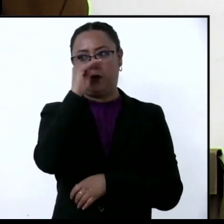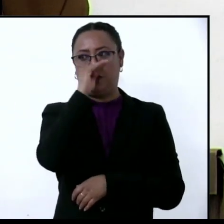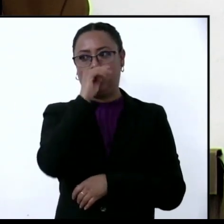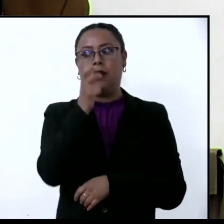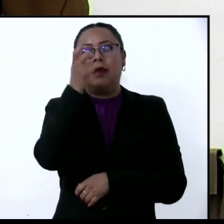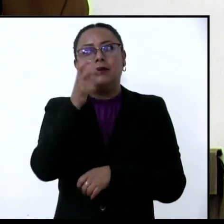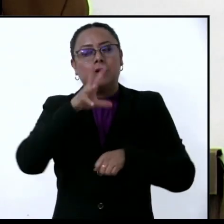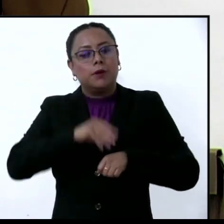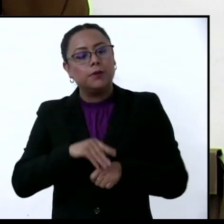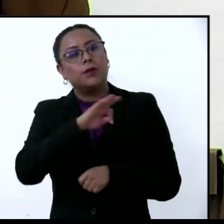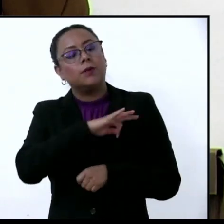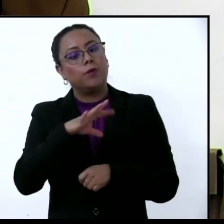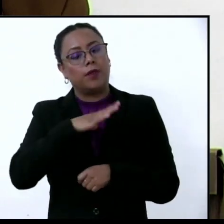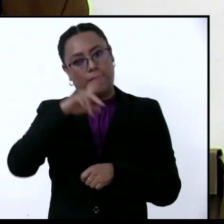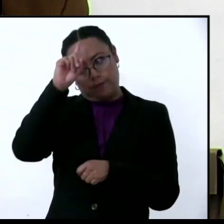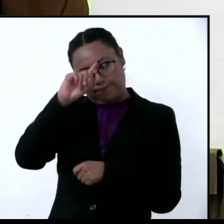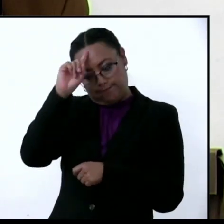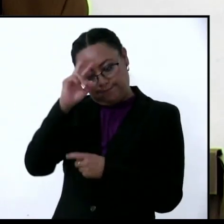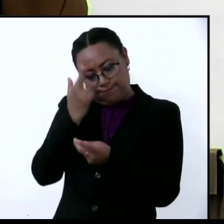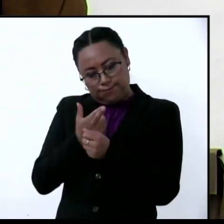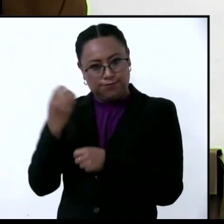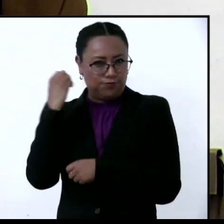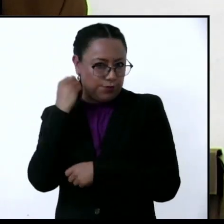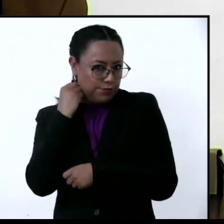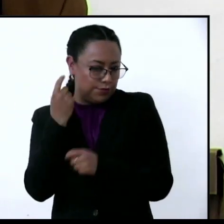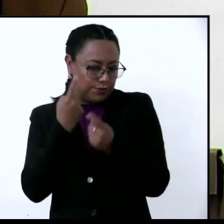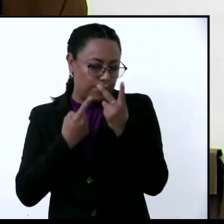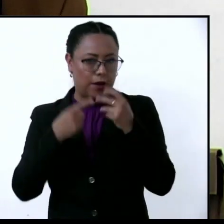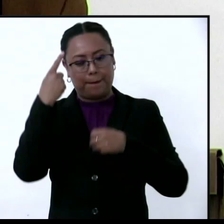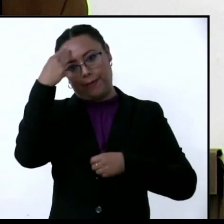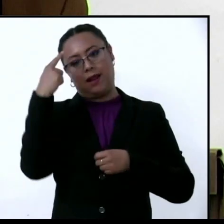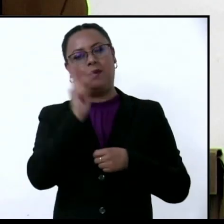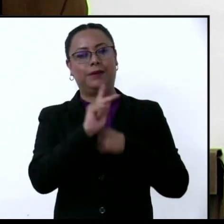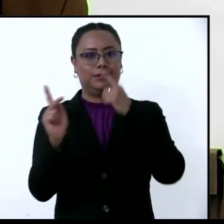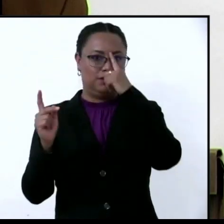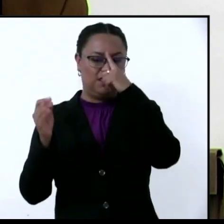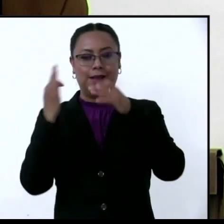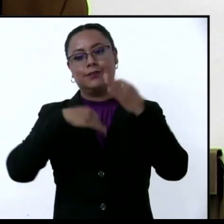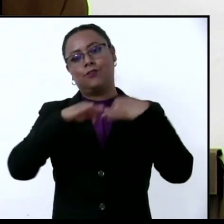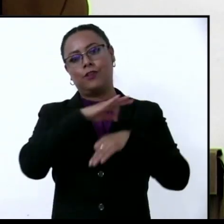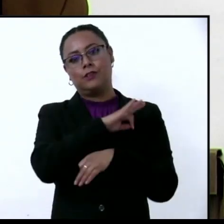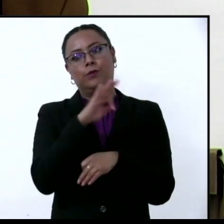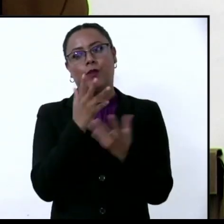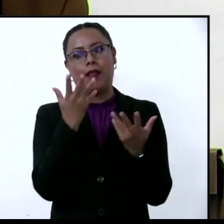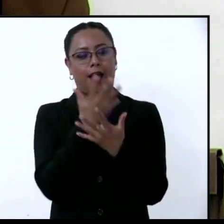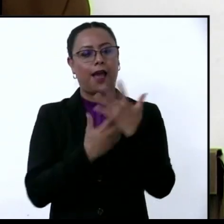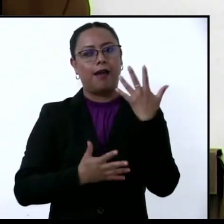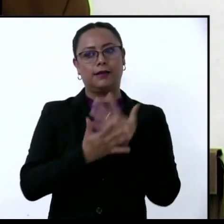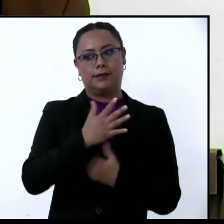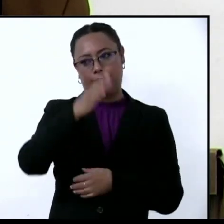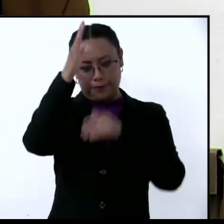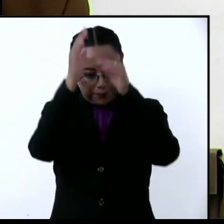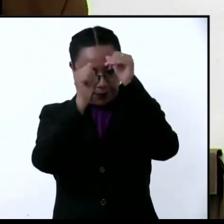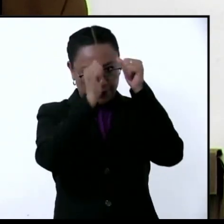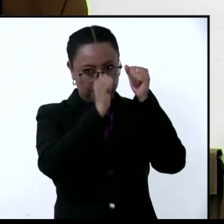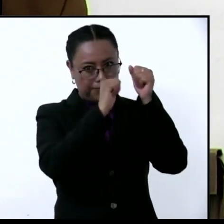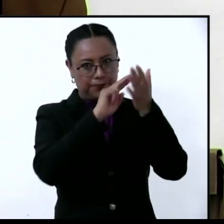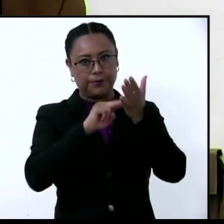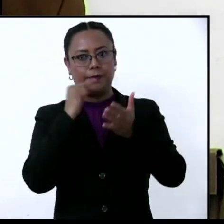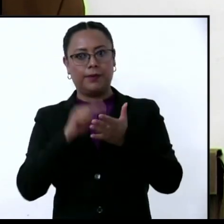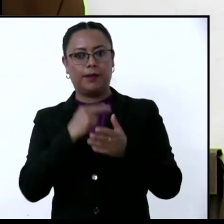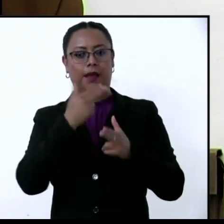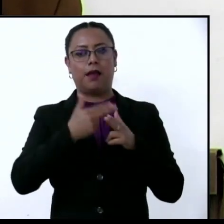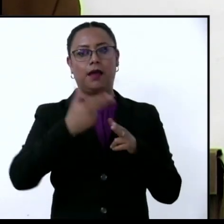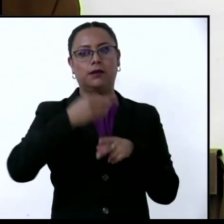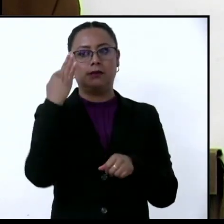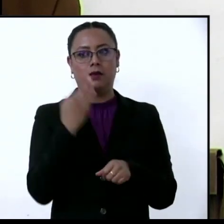brindar asesoría jurídica para la población y generar convenios. Esos convenios al día de hoy ha implicado la posibilidad